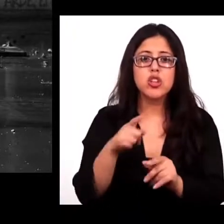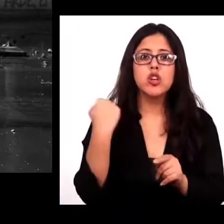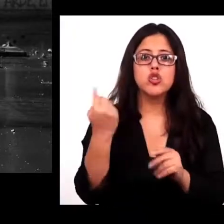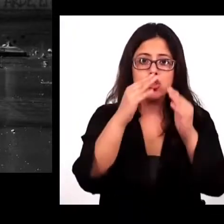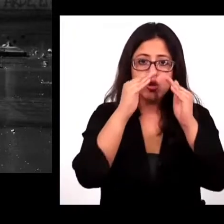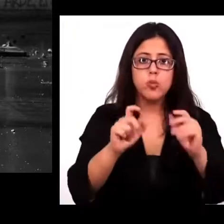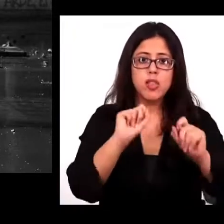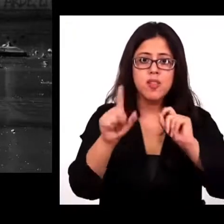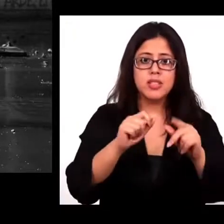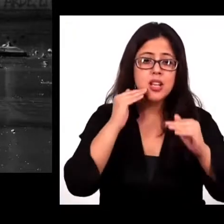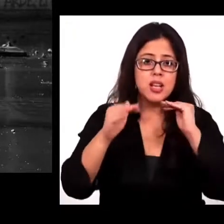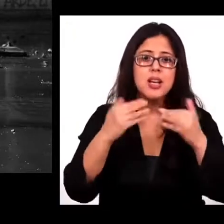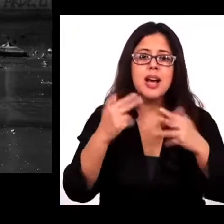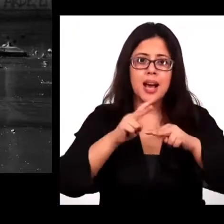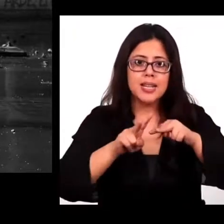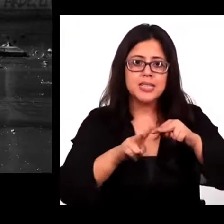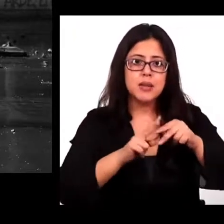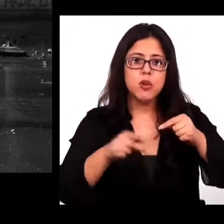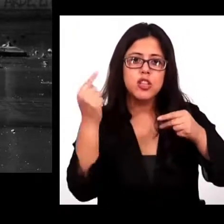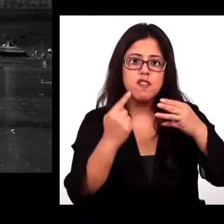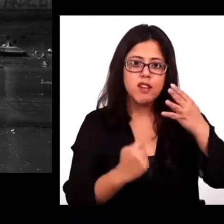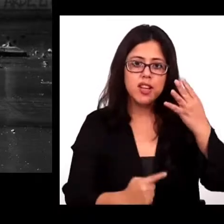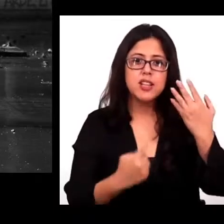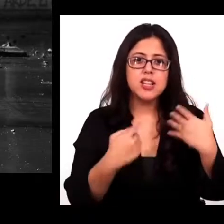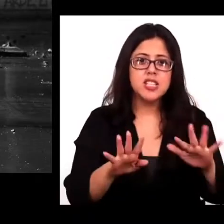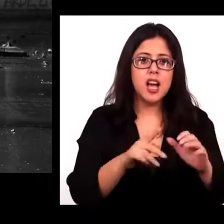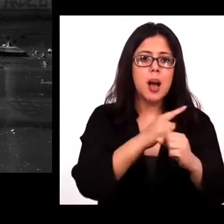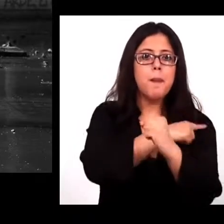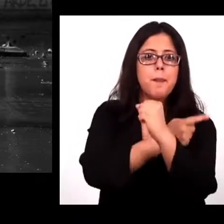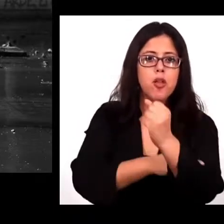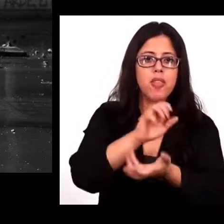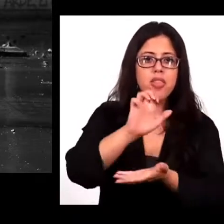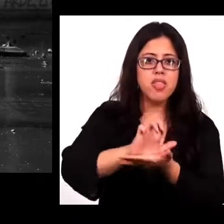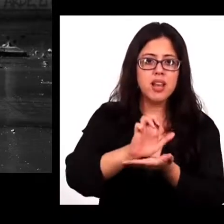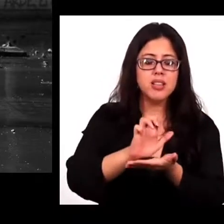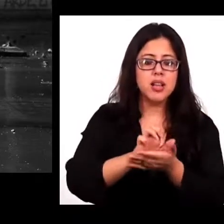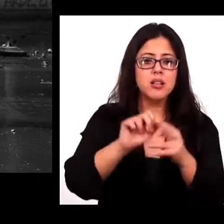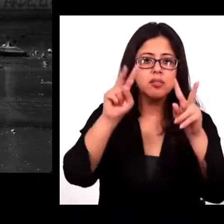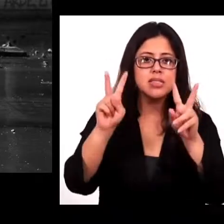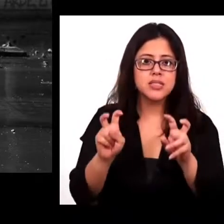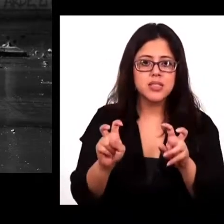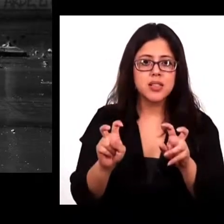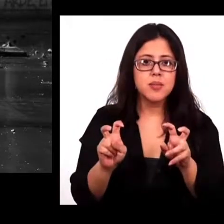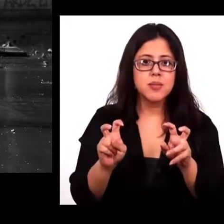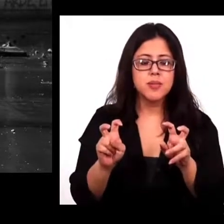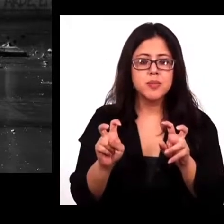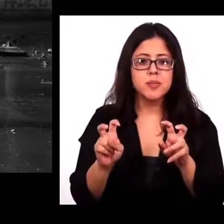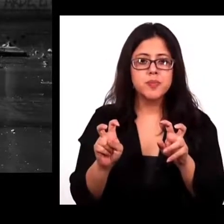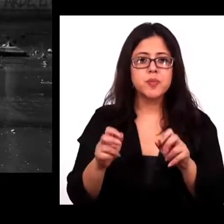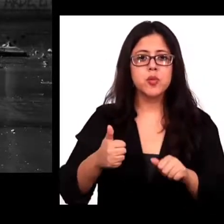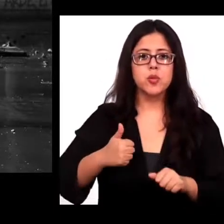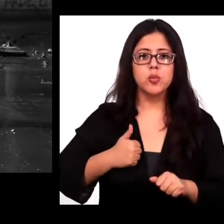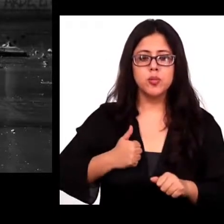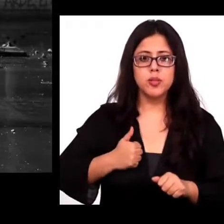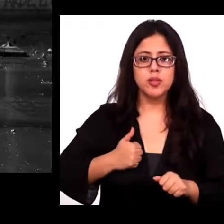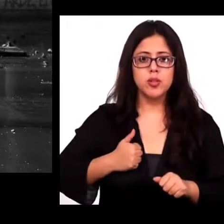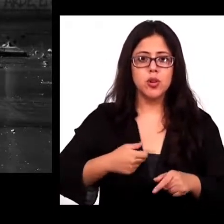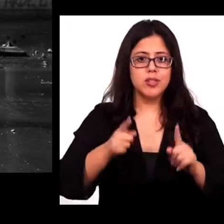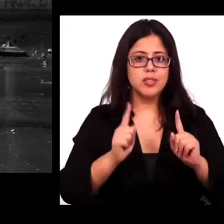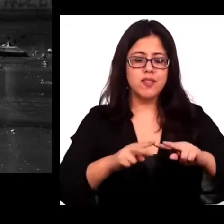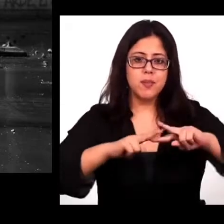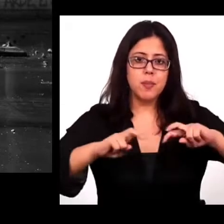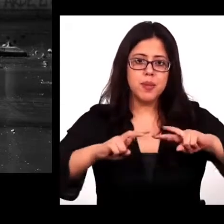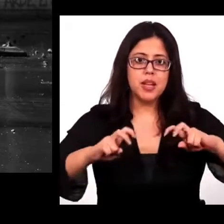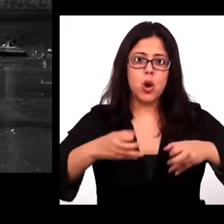la Niñez realizamos a los distintos poderes y órganos del Estado en relación con lo que involucra el cumplimiento del deber de investigar,